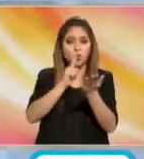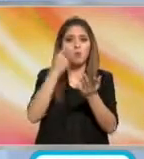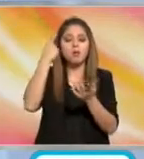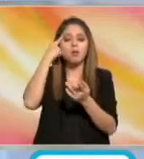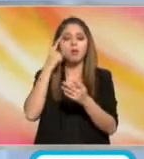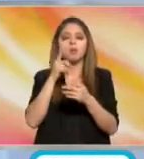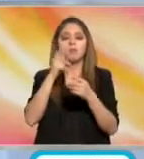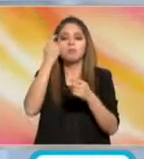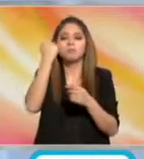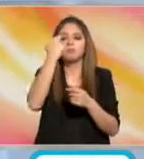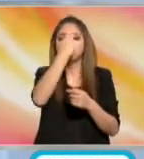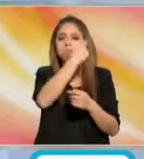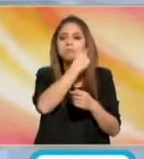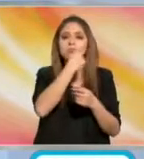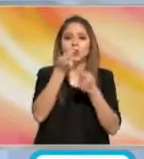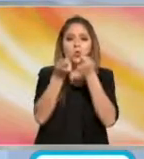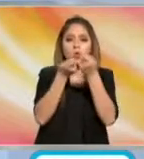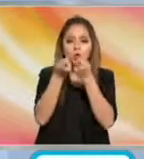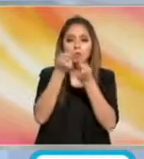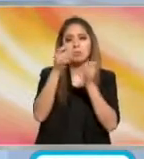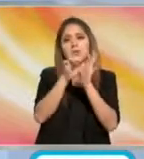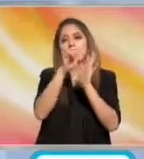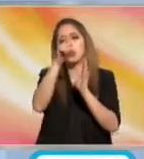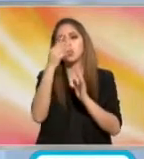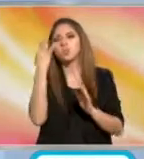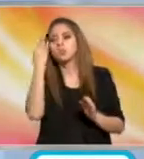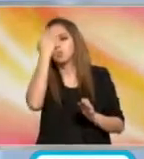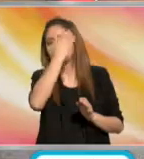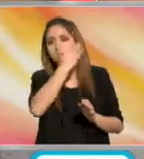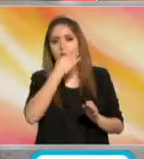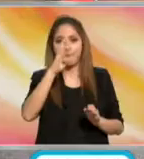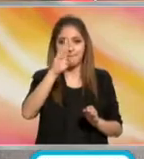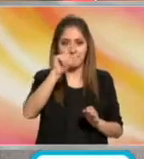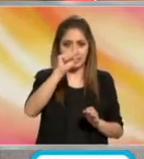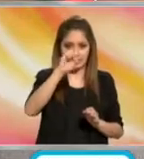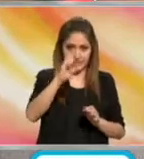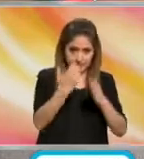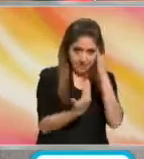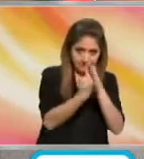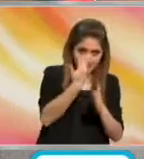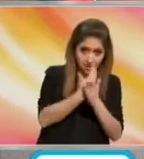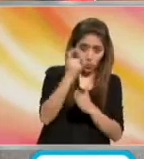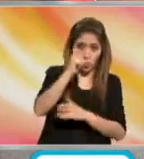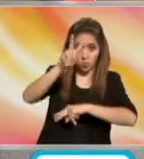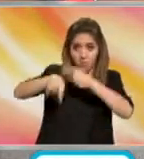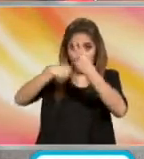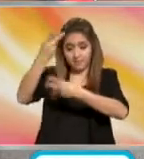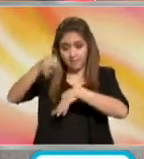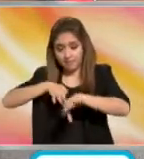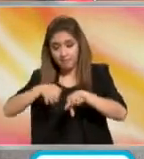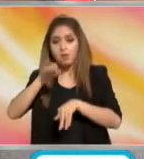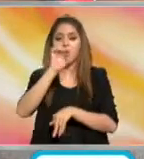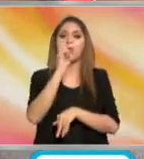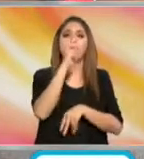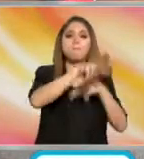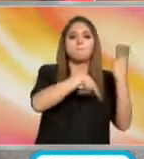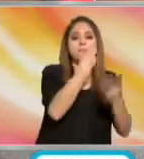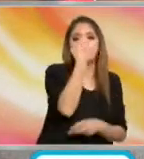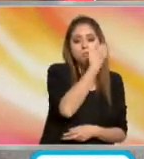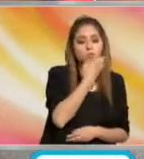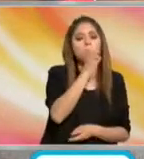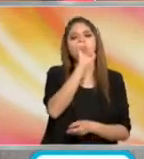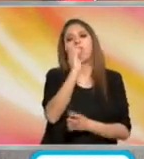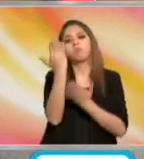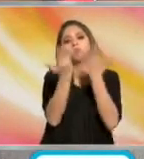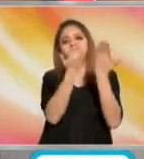controlar durante el día. Puedes aplicarte, por ejemplo, la base en la mañana que te vas a trabajar o te vas a la escuela o a la universidad